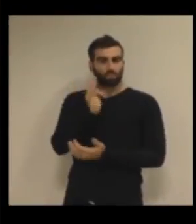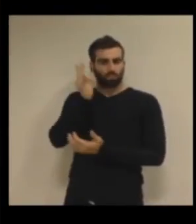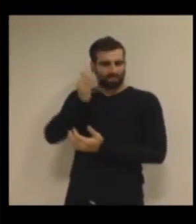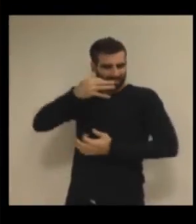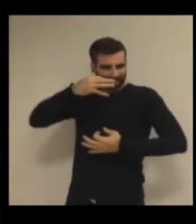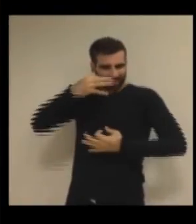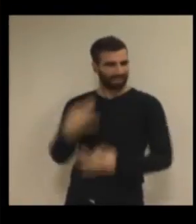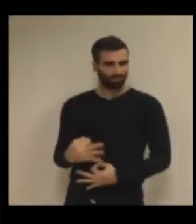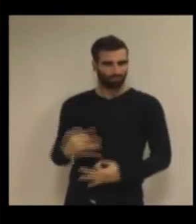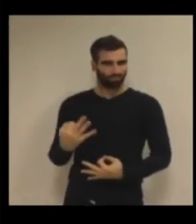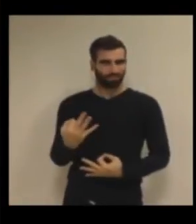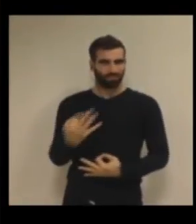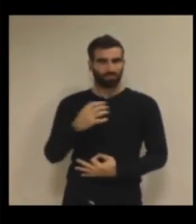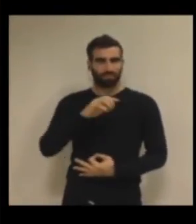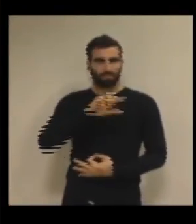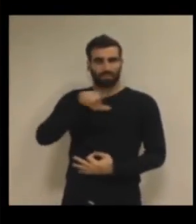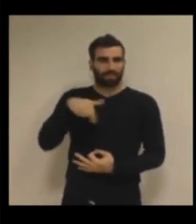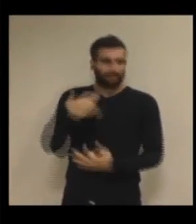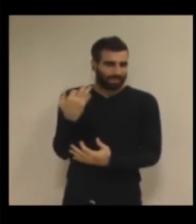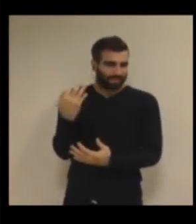estoy seguro que debe ser